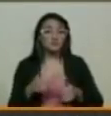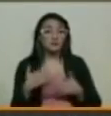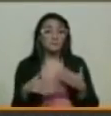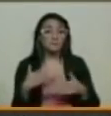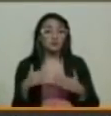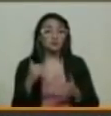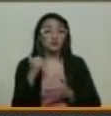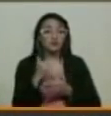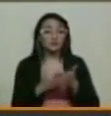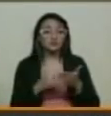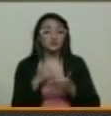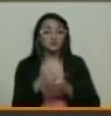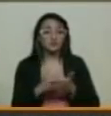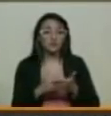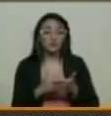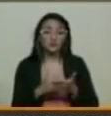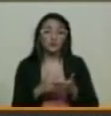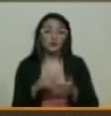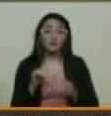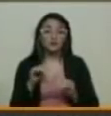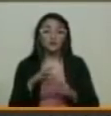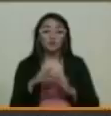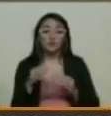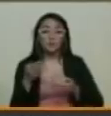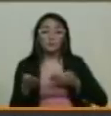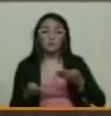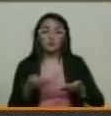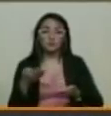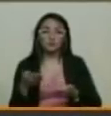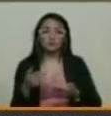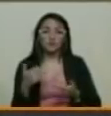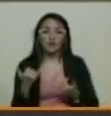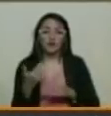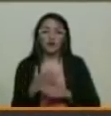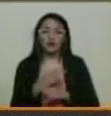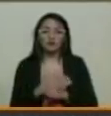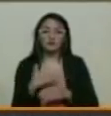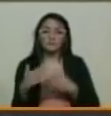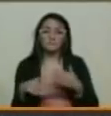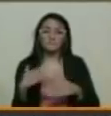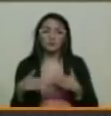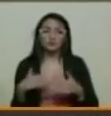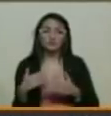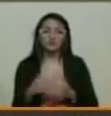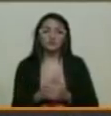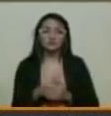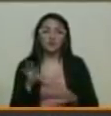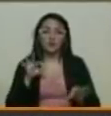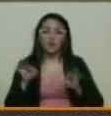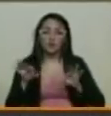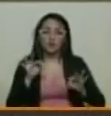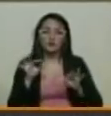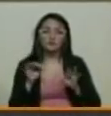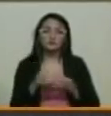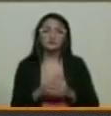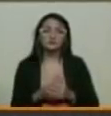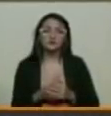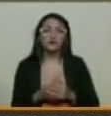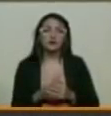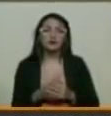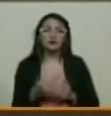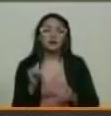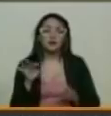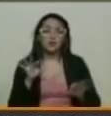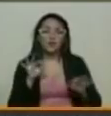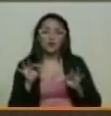proceso de inscripción de las postulaciones, ya estén adelantados en su proceso de escogencia, ya tengan la escogencia